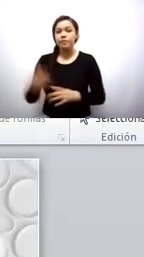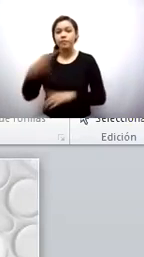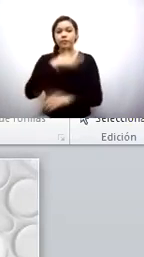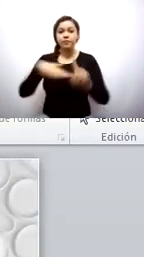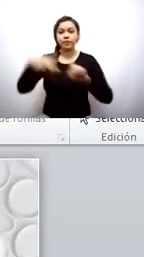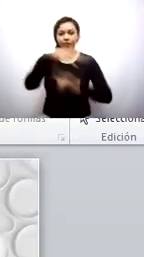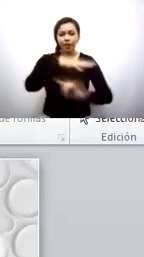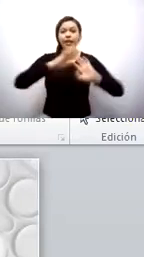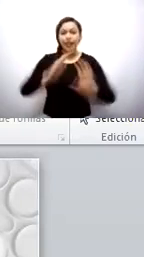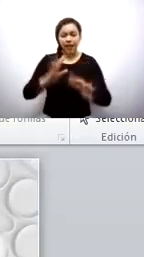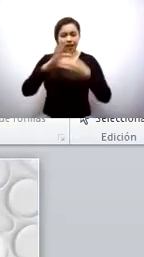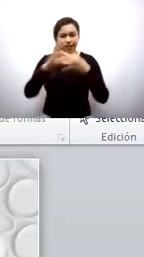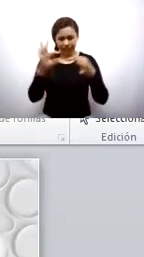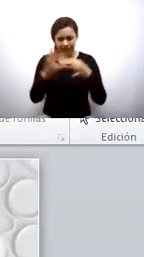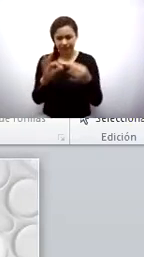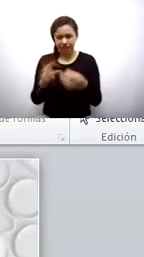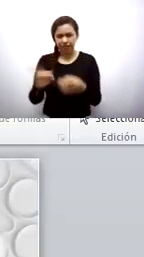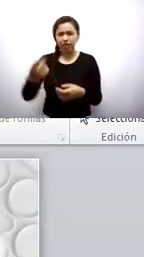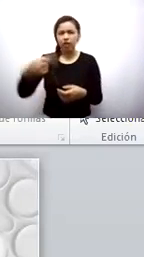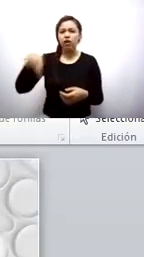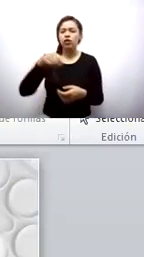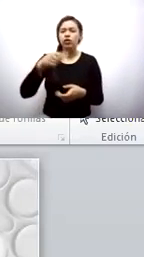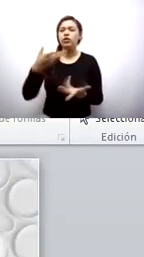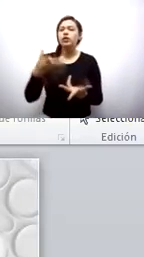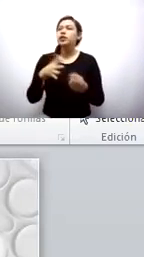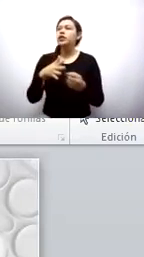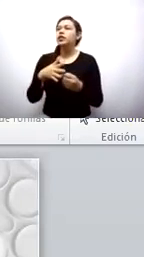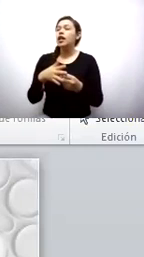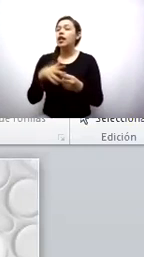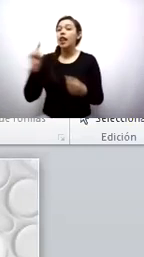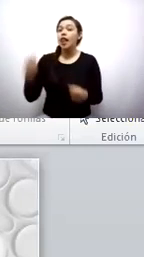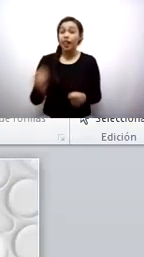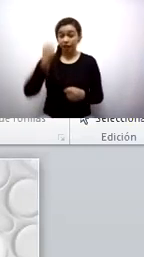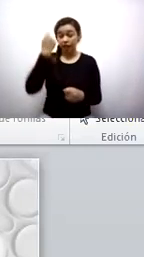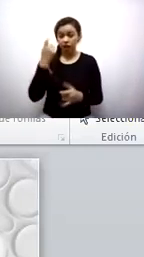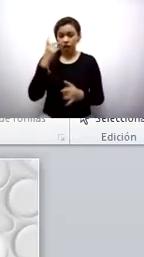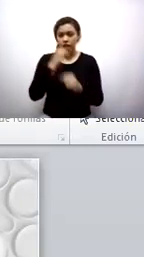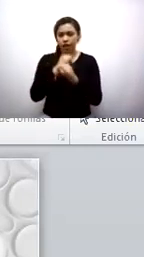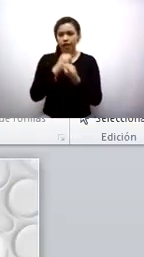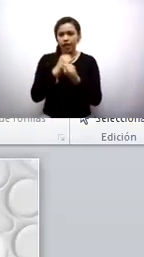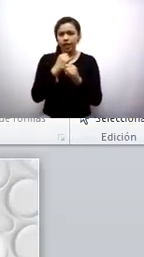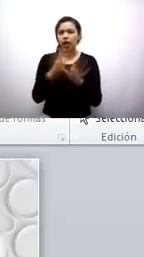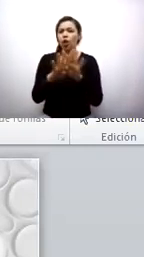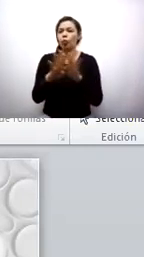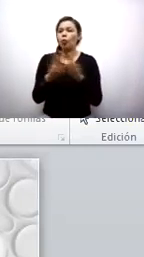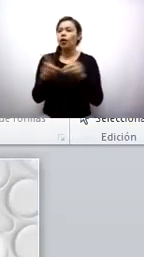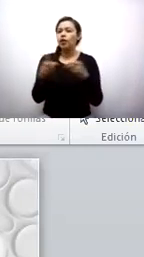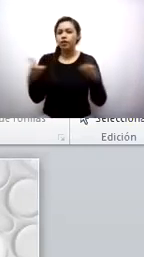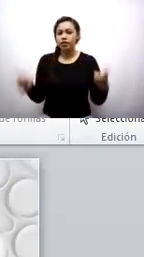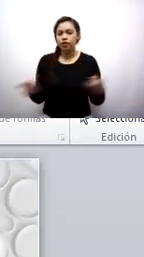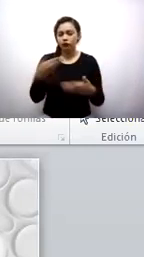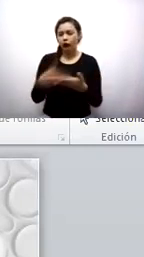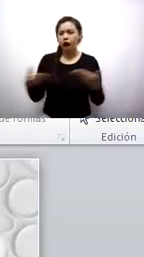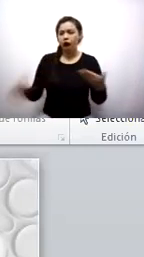panorama, ¿ustedes qué rol creen que la tecnología digital pueda desempeñar en nuestro